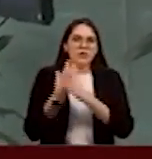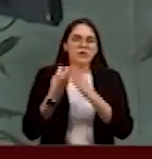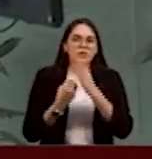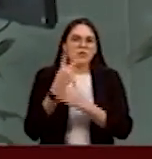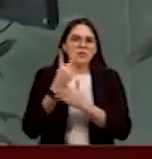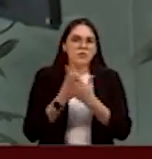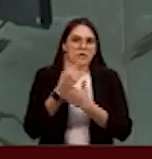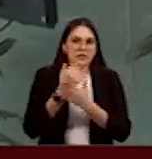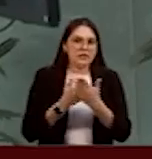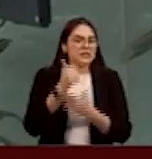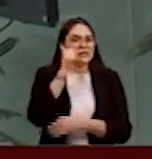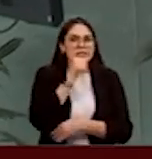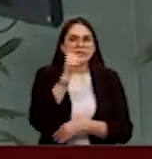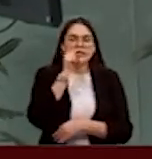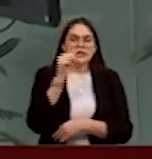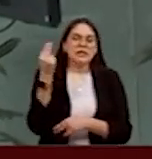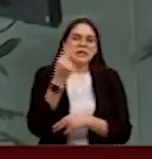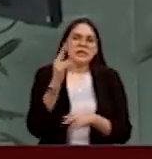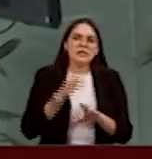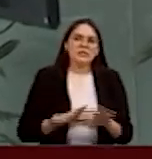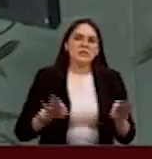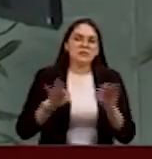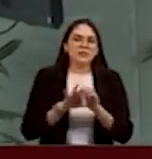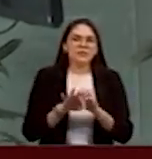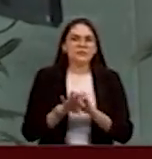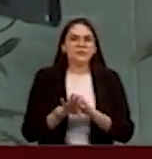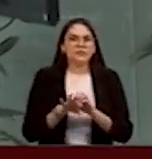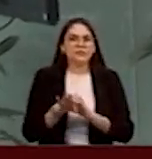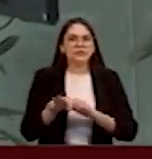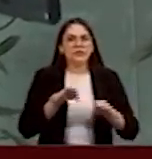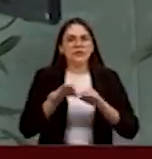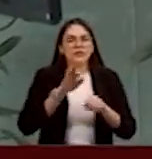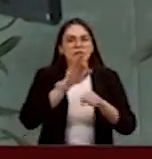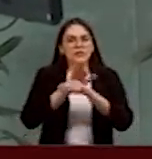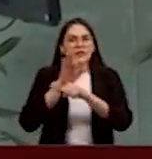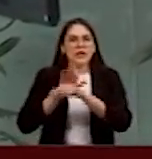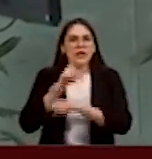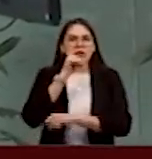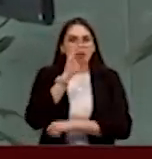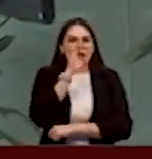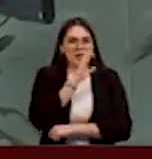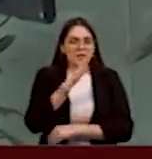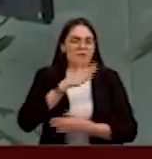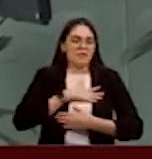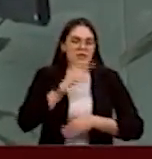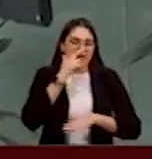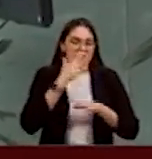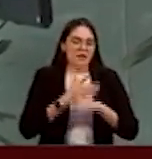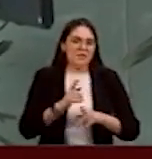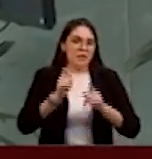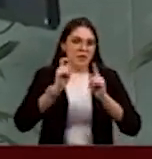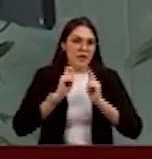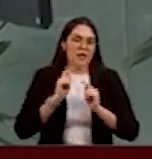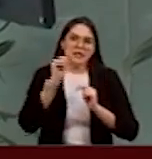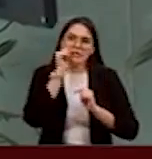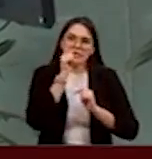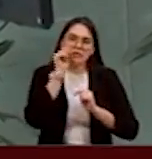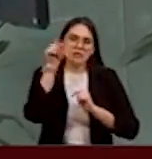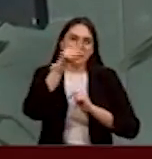todo siempre trabajar por Aguascalientes, que es mi función, y llevarle al